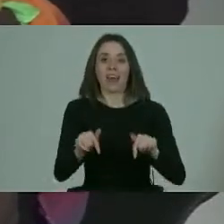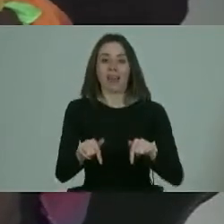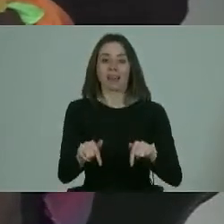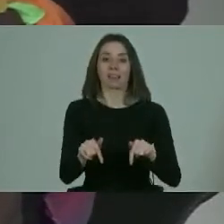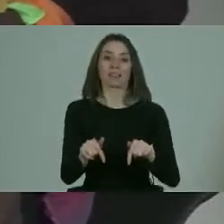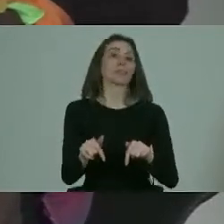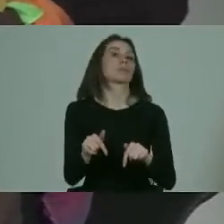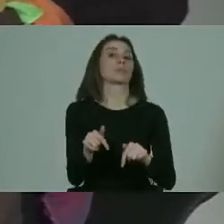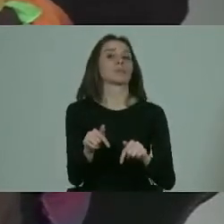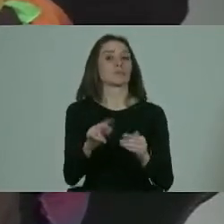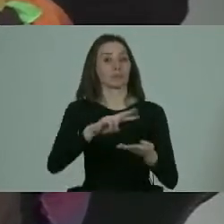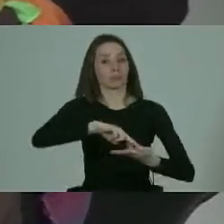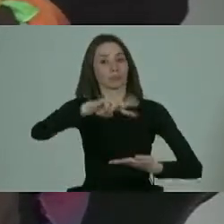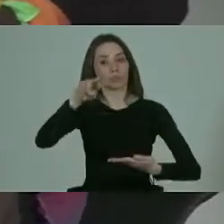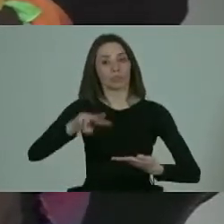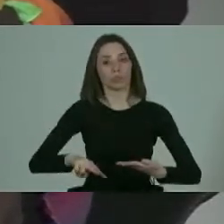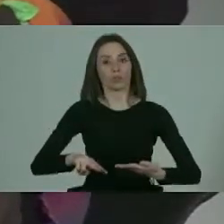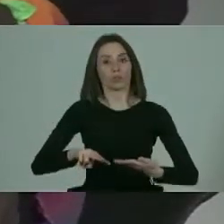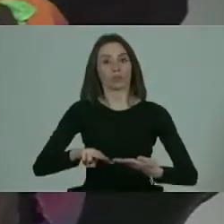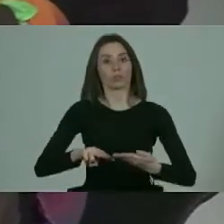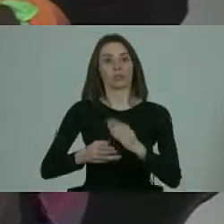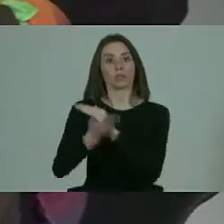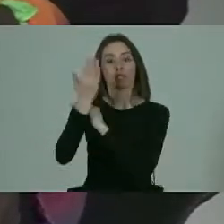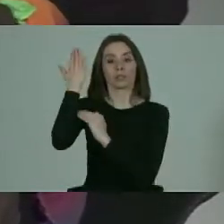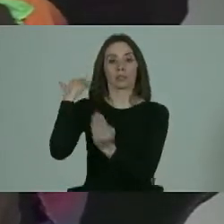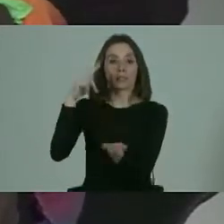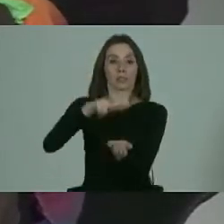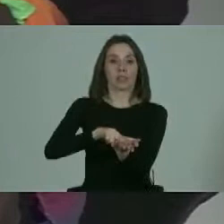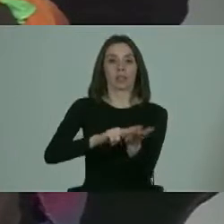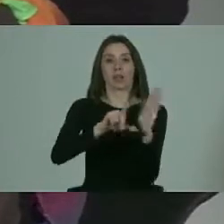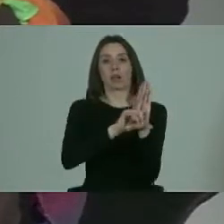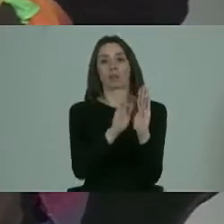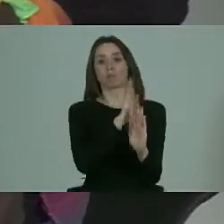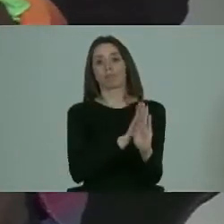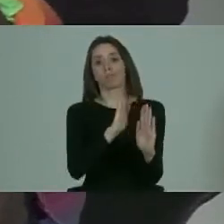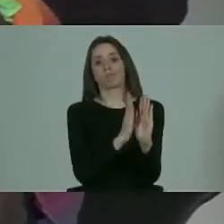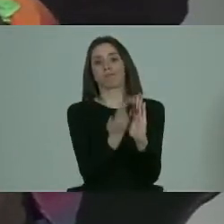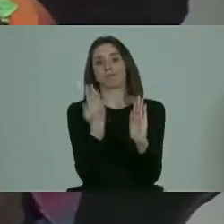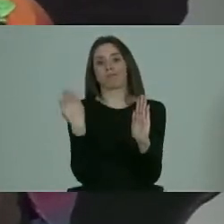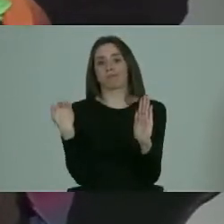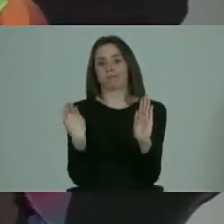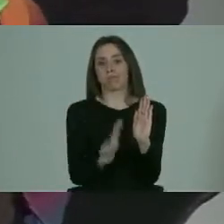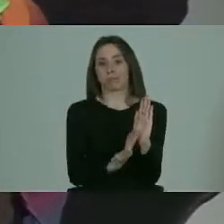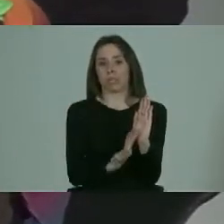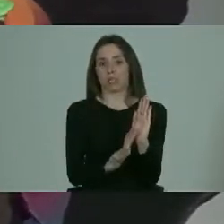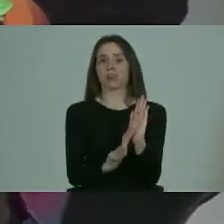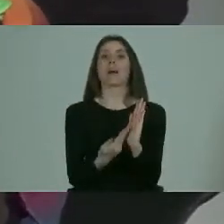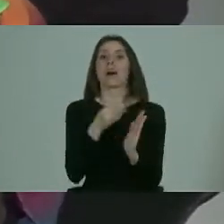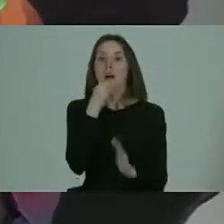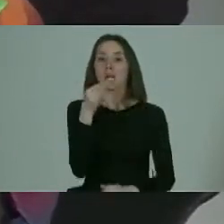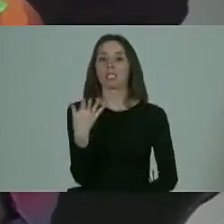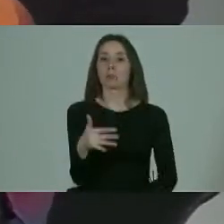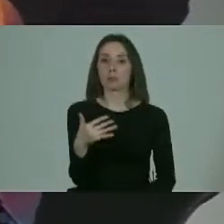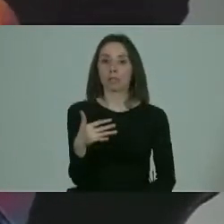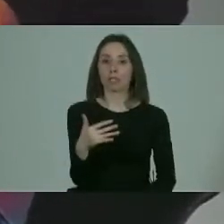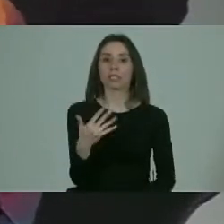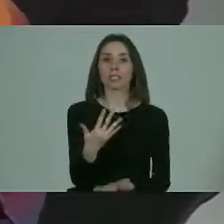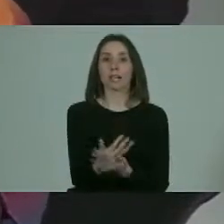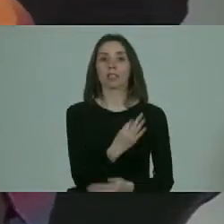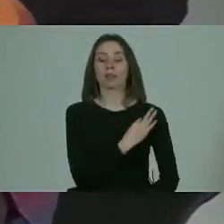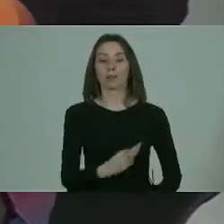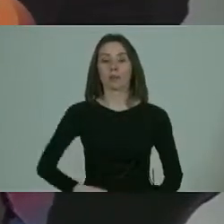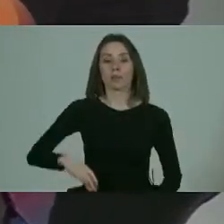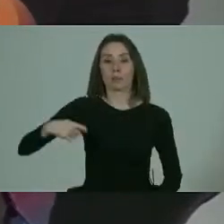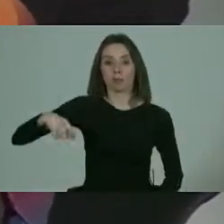la la convención es práctica hace rato en la ley está cerrado y nosotros esencias que sería importante que viesen parlamentario